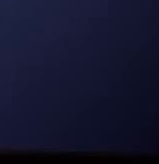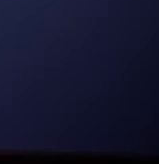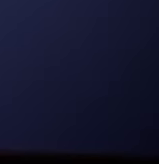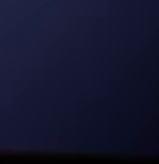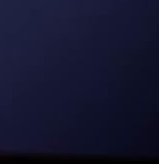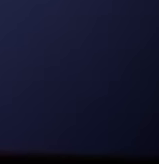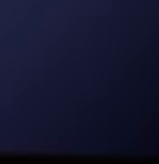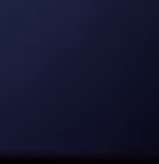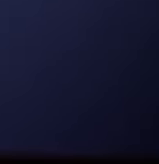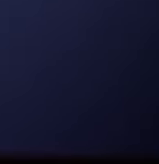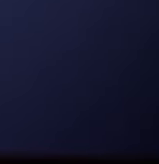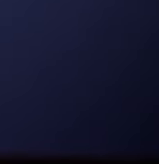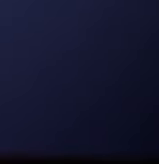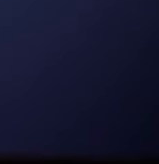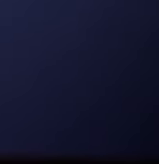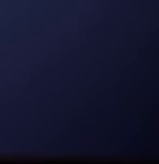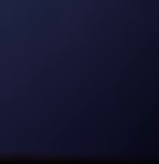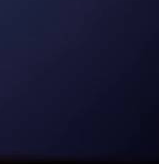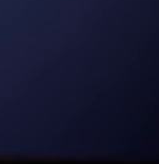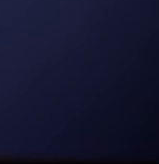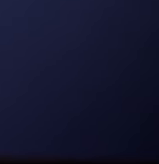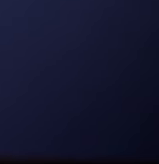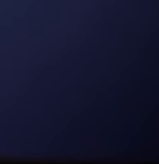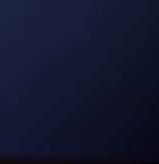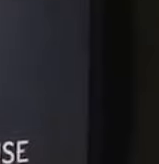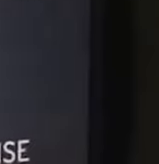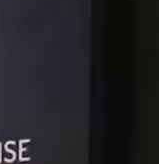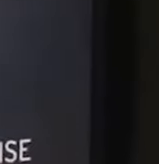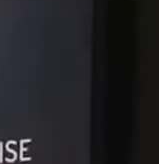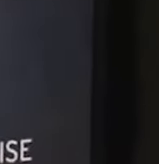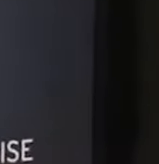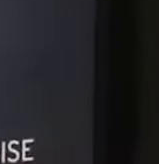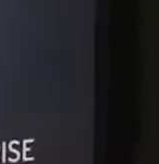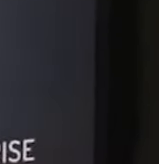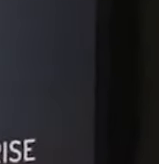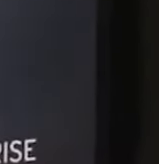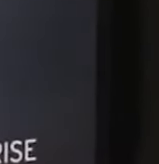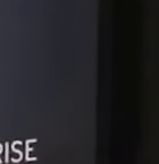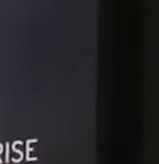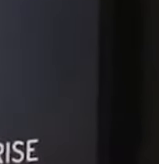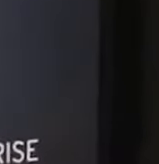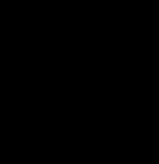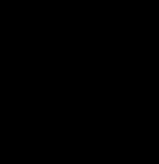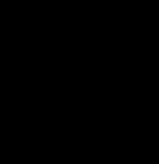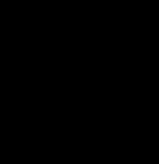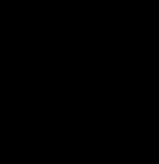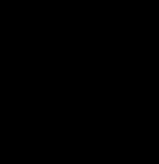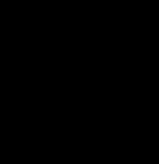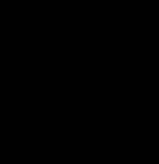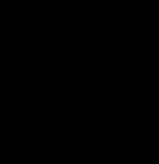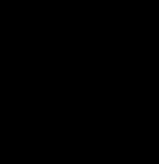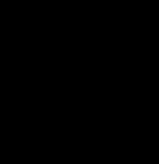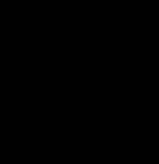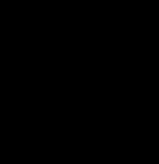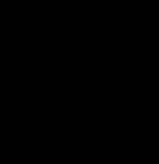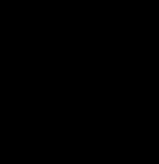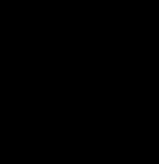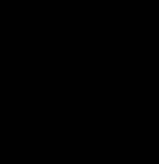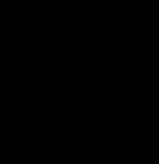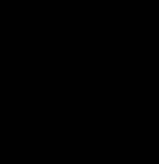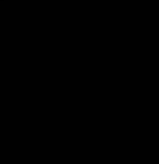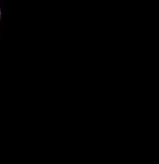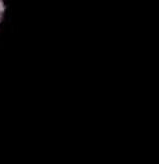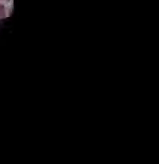discapacidades. El objetivo es potenciar las capacidades humanas y tratar trastornos neurológicos como el Parkinson. Elon